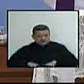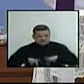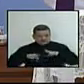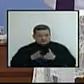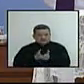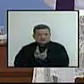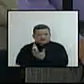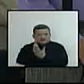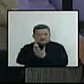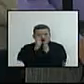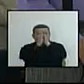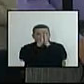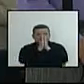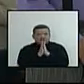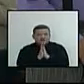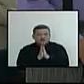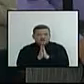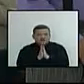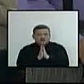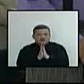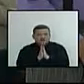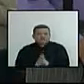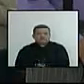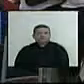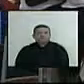la vida eterna. Amén.